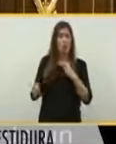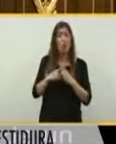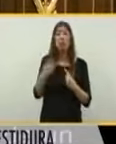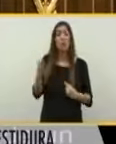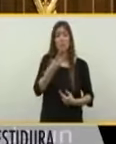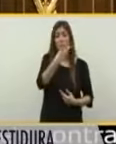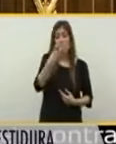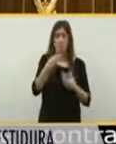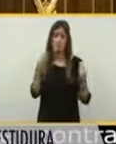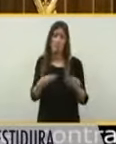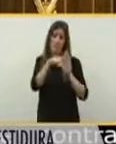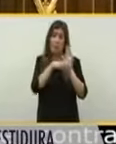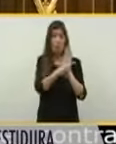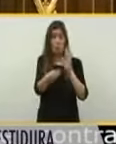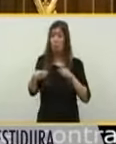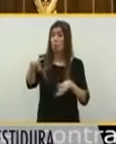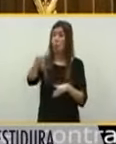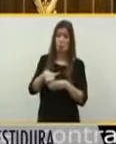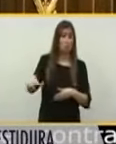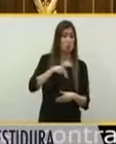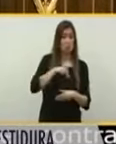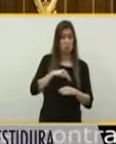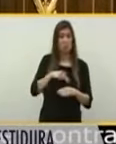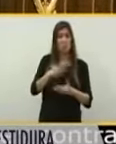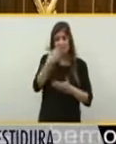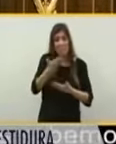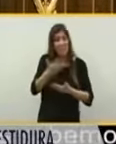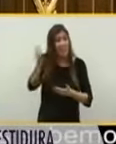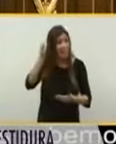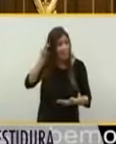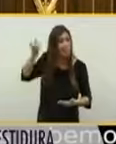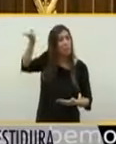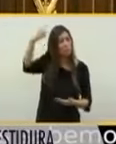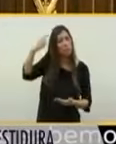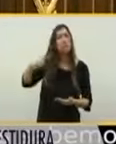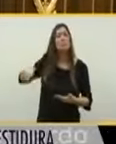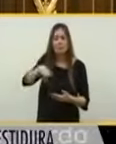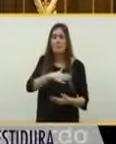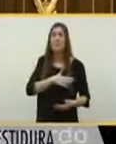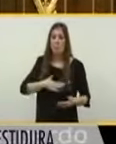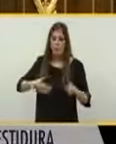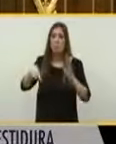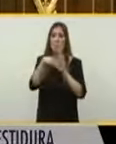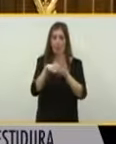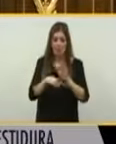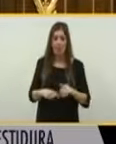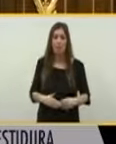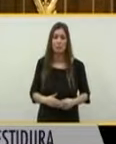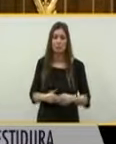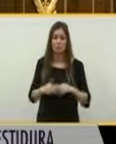todos sabemos que la mayoría de ustedes está de acuerdo con estas medidas. Señorías,